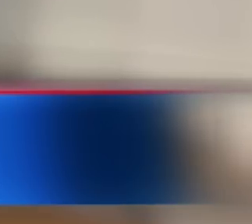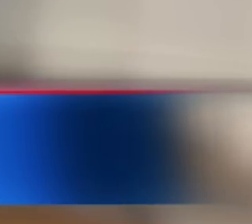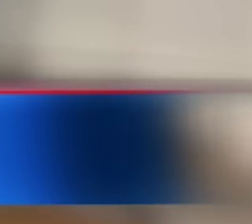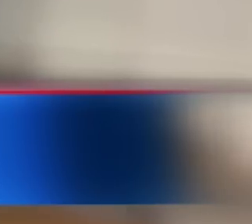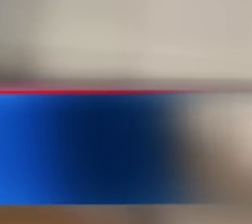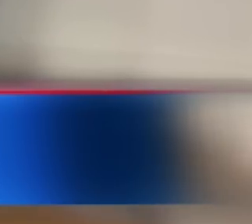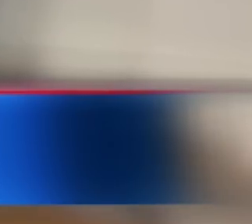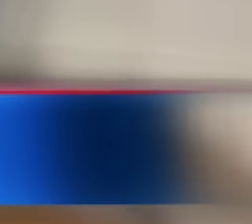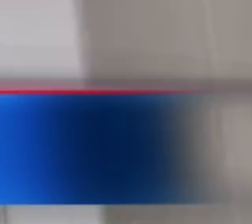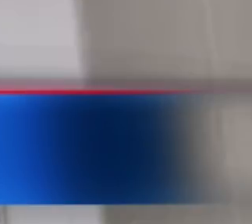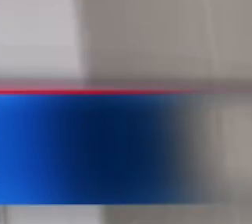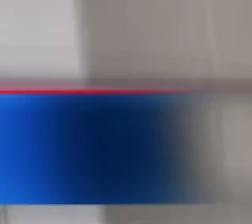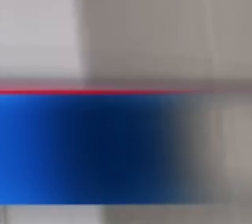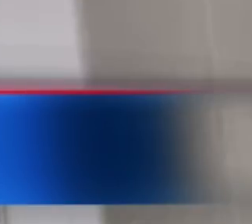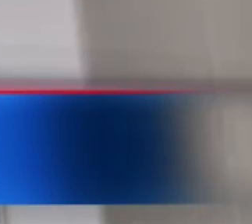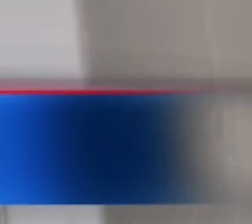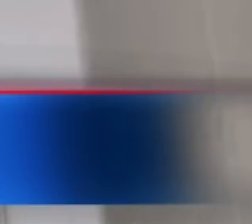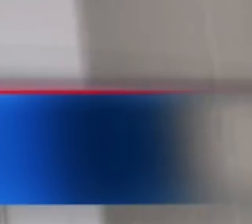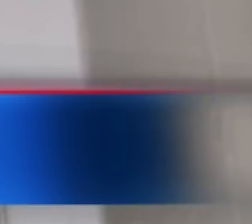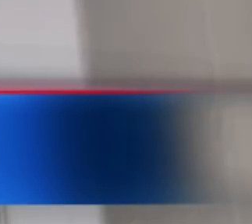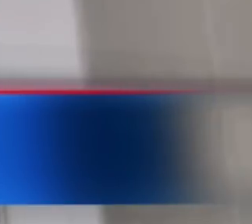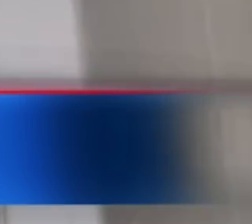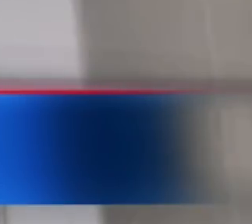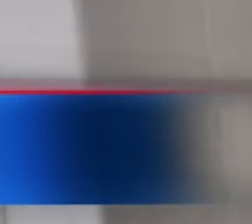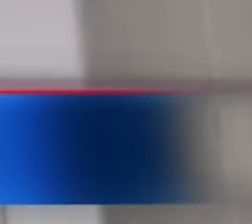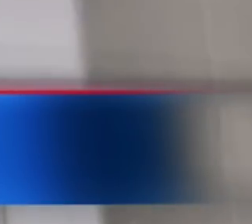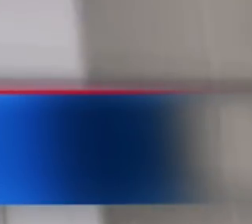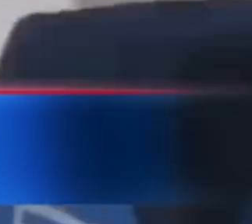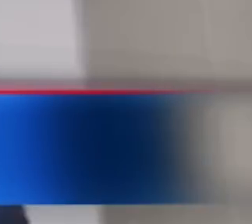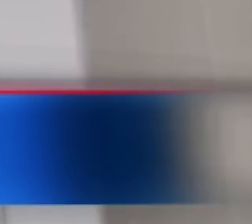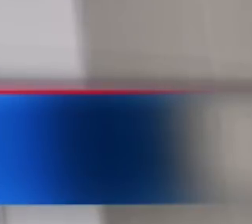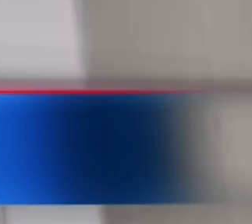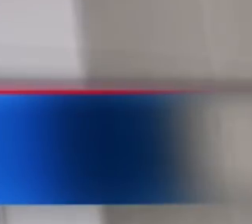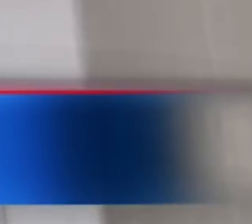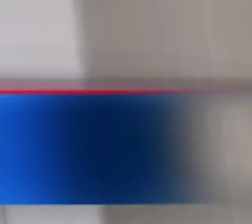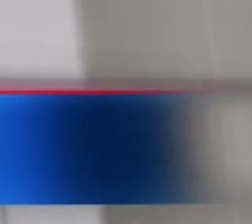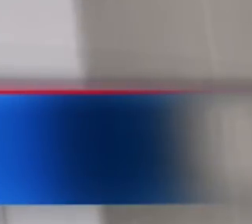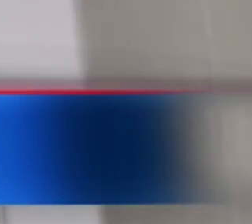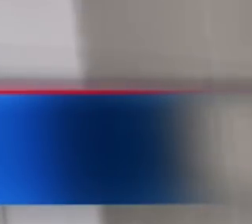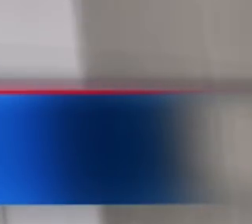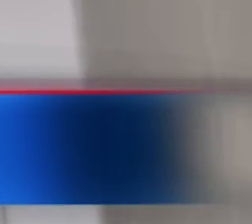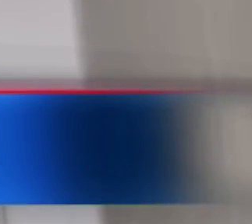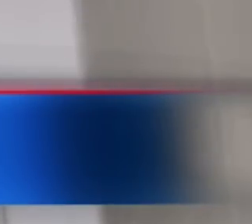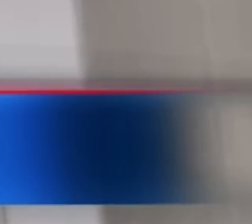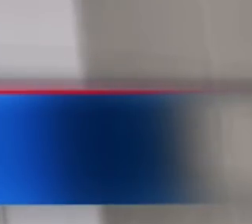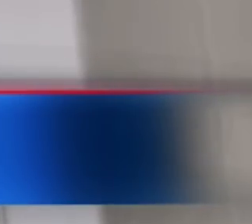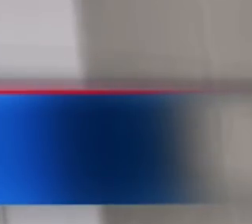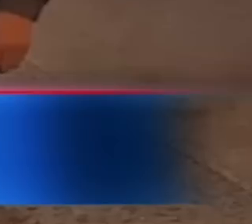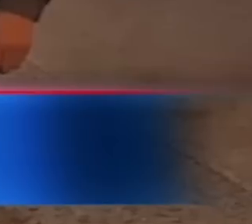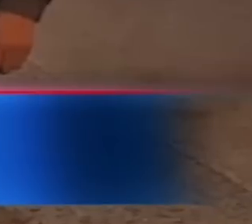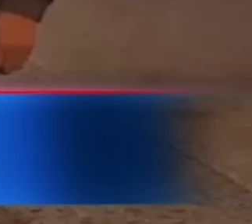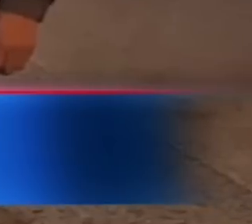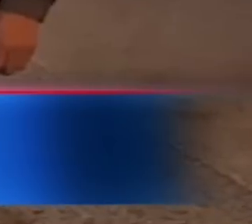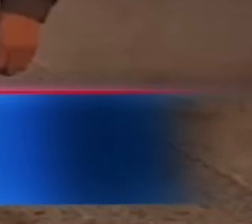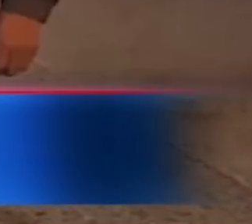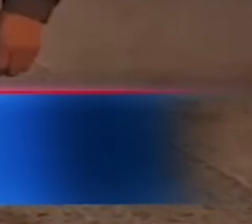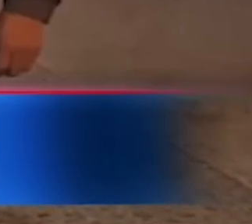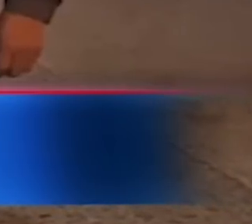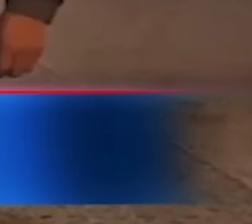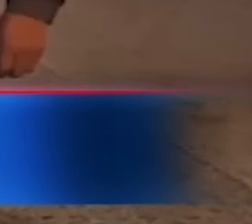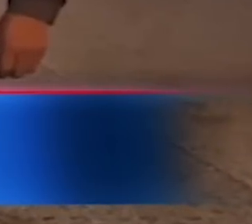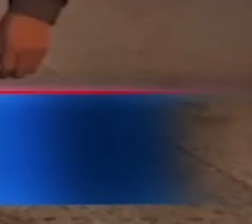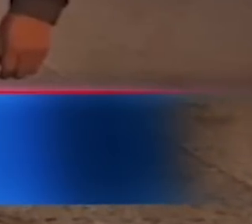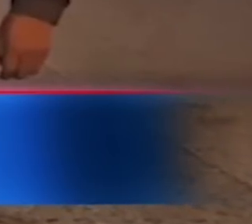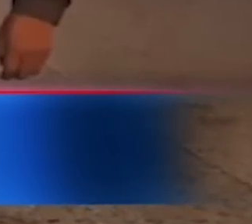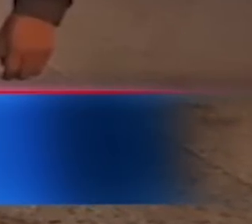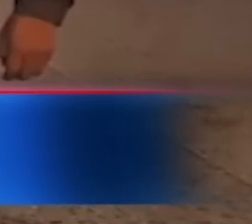reducir al máximo este tipo de situaciones que se puedan presentar con los menores de edad. ¿Podría tratarse esto de una red? Bueno, eso está en tema de investigación, ¿no? Tras la aprehensión, el